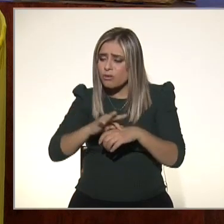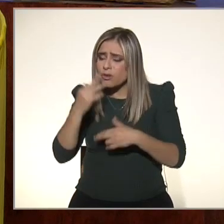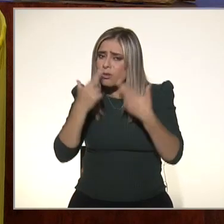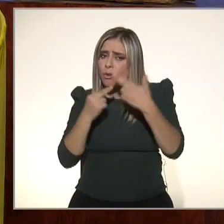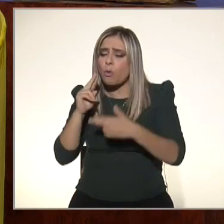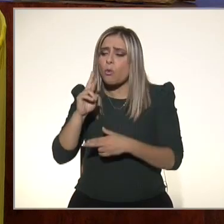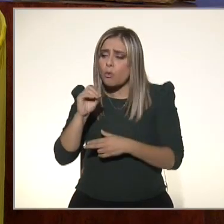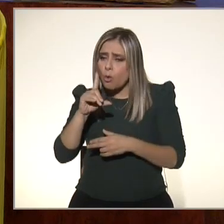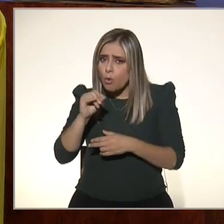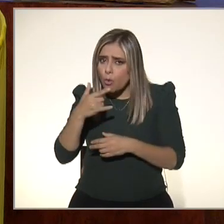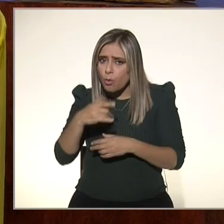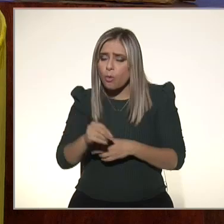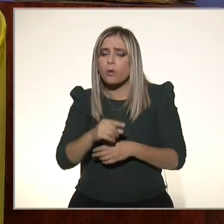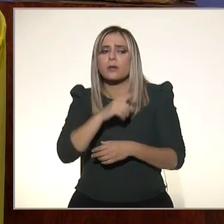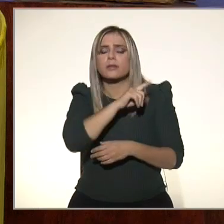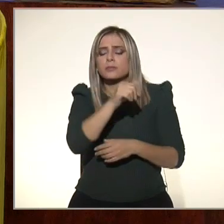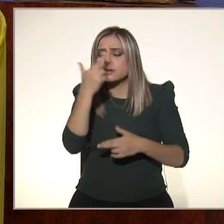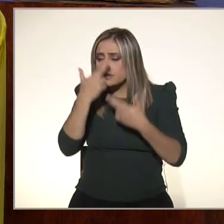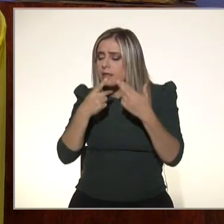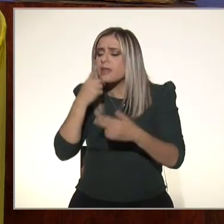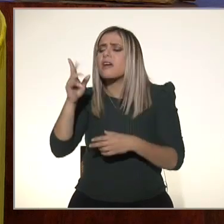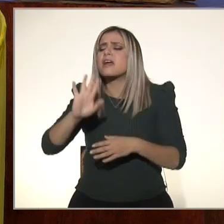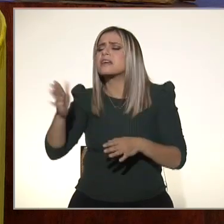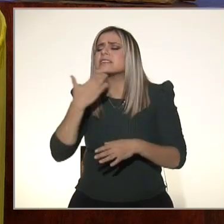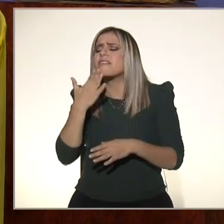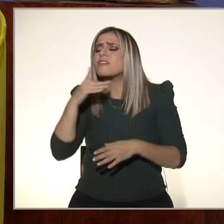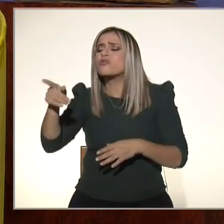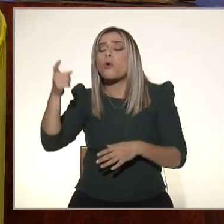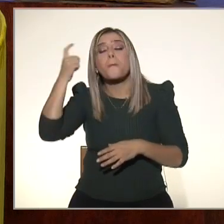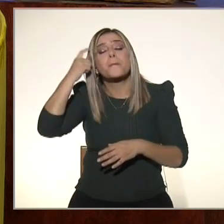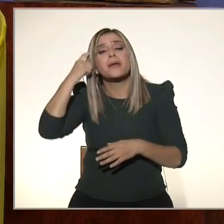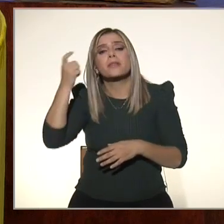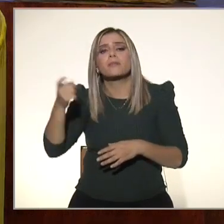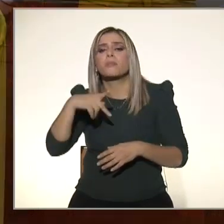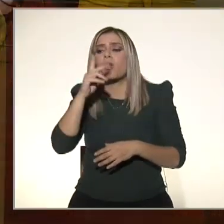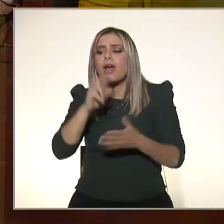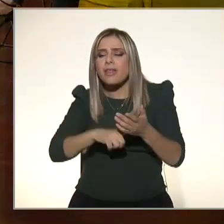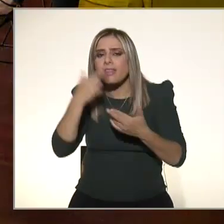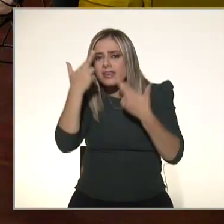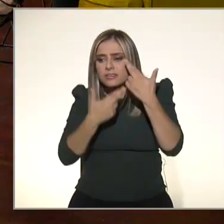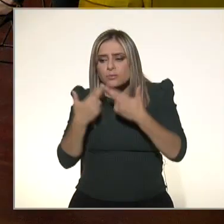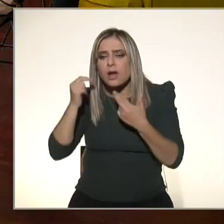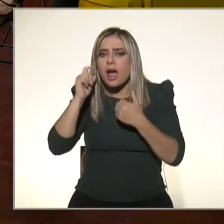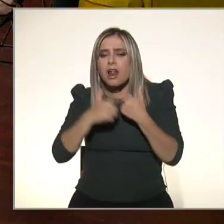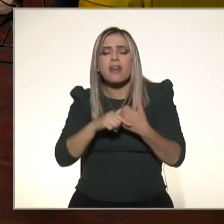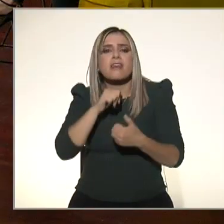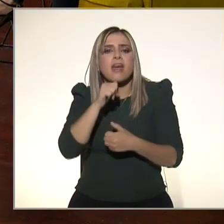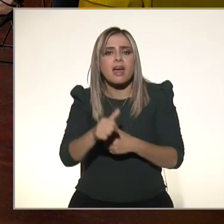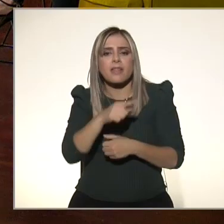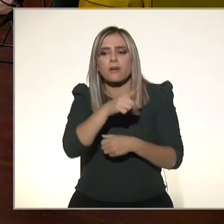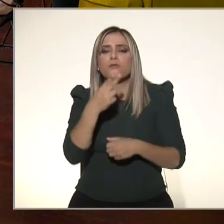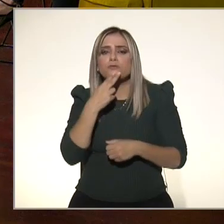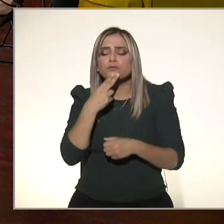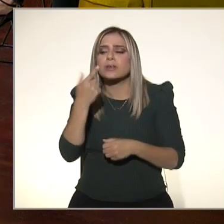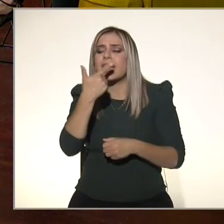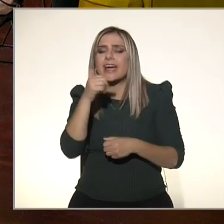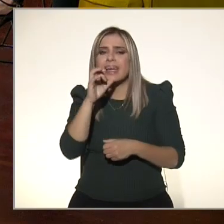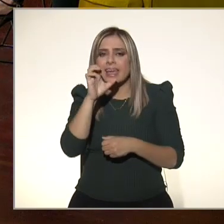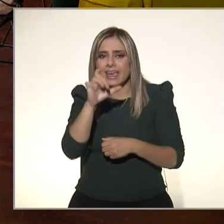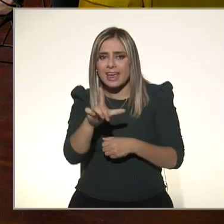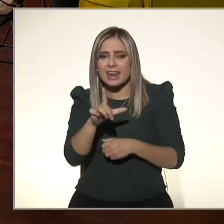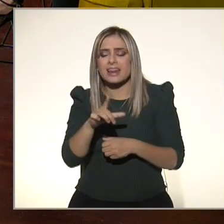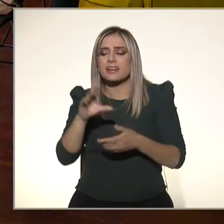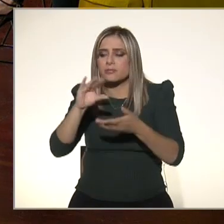urólogo y le dicen que está bien y que todo es mental, pero no le mandan a hacer estudios. Utiliza un gel. Después de